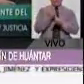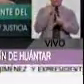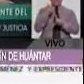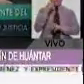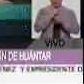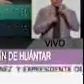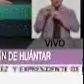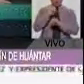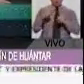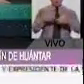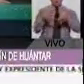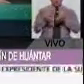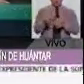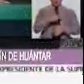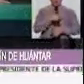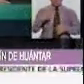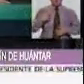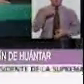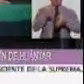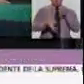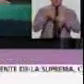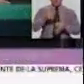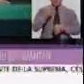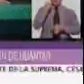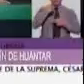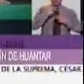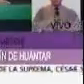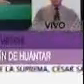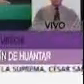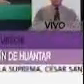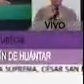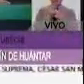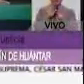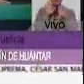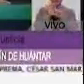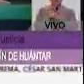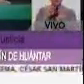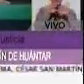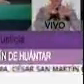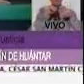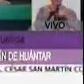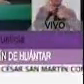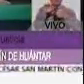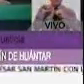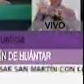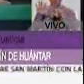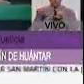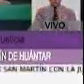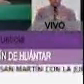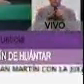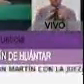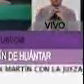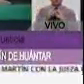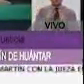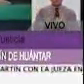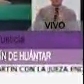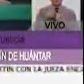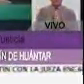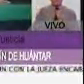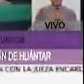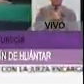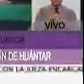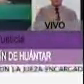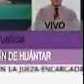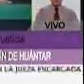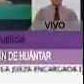ley de organización y funciones del Ministerio de Justicia y Derechos Humanos y el decreto legislativo 1068 que regula el sistema de defensa jurídica